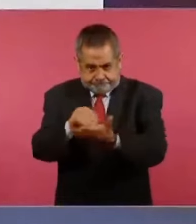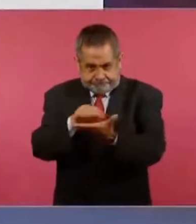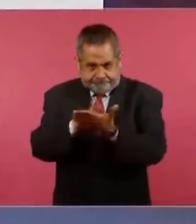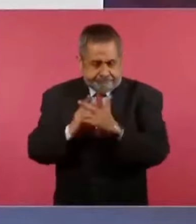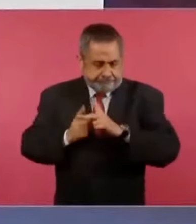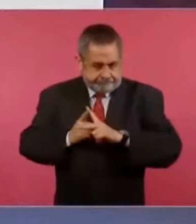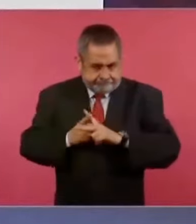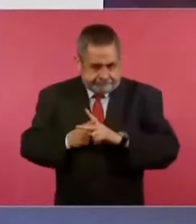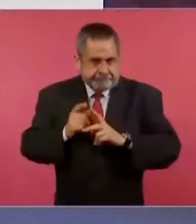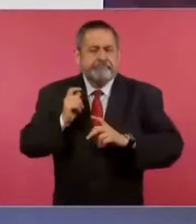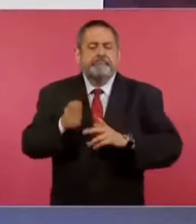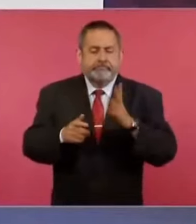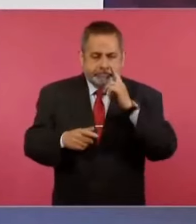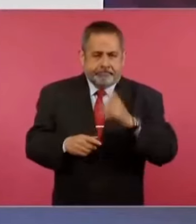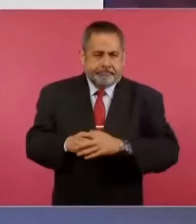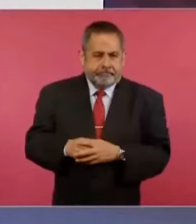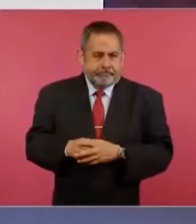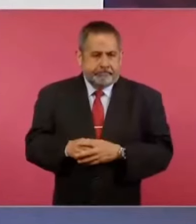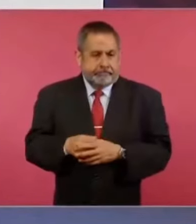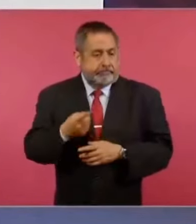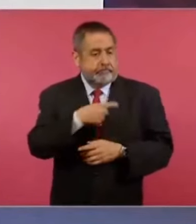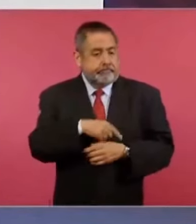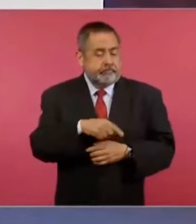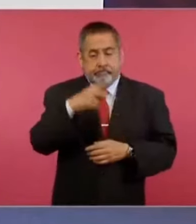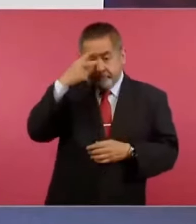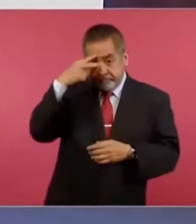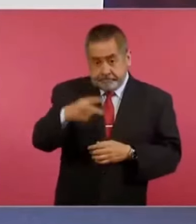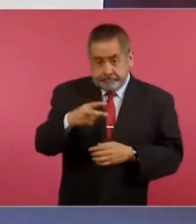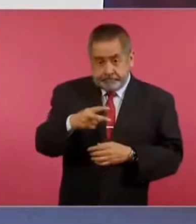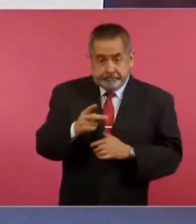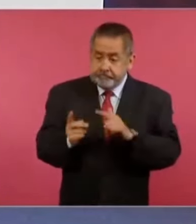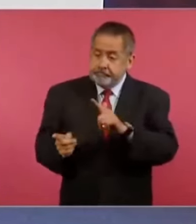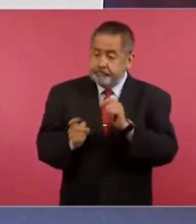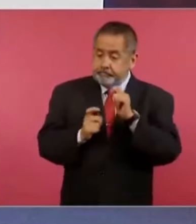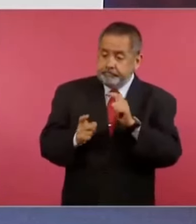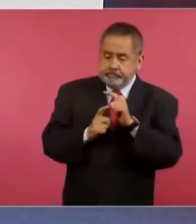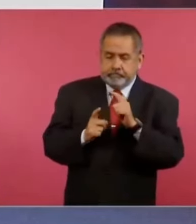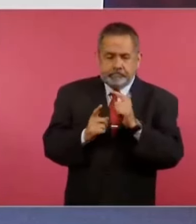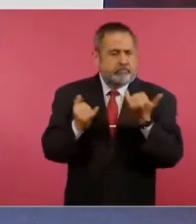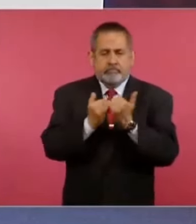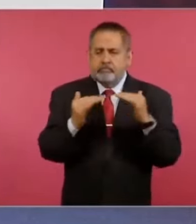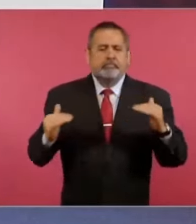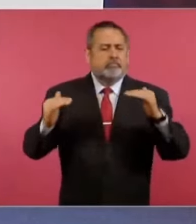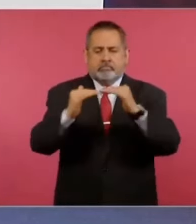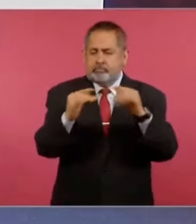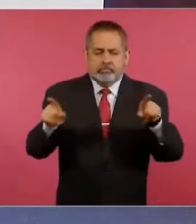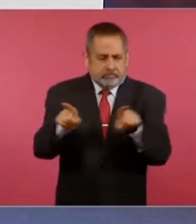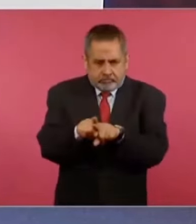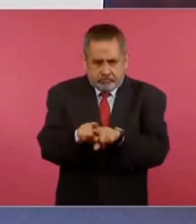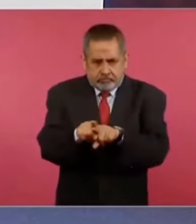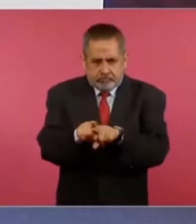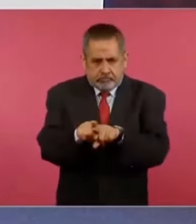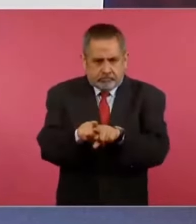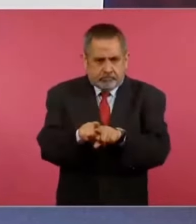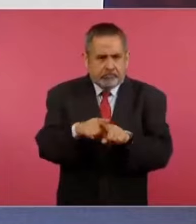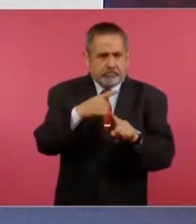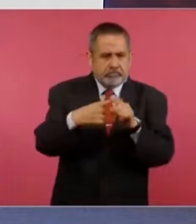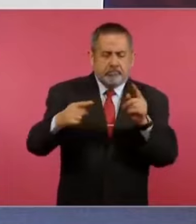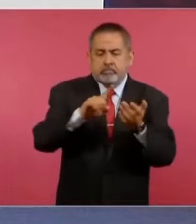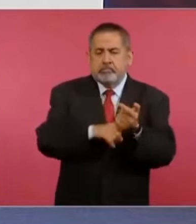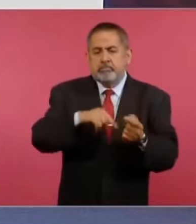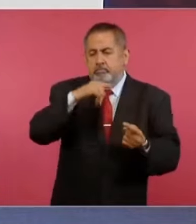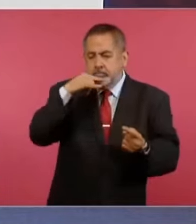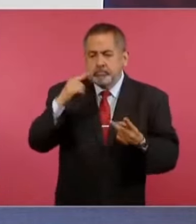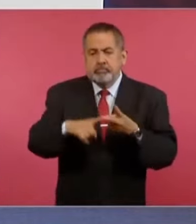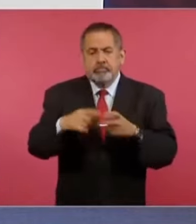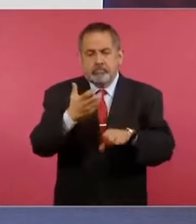donde el cobro de comisiones en México sea el equivalente a la media de lo que se cobra en Chile, Estados